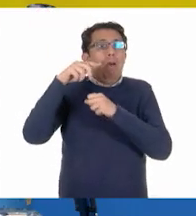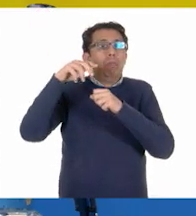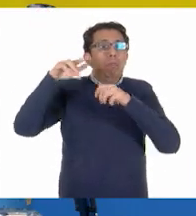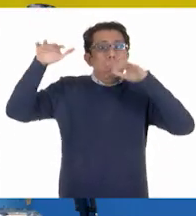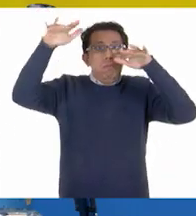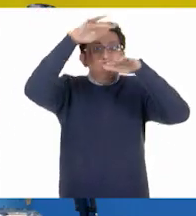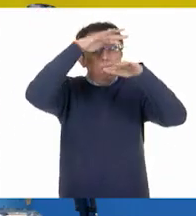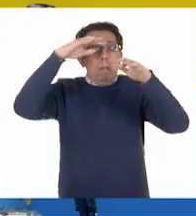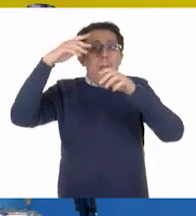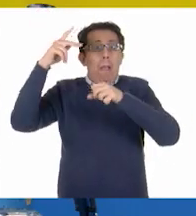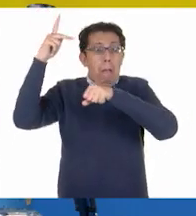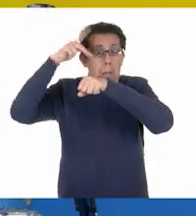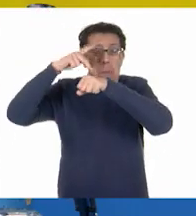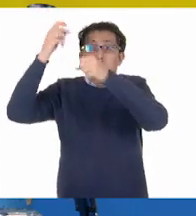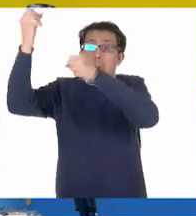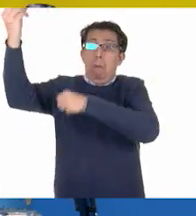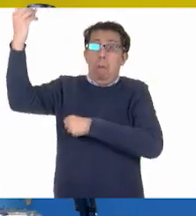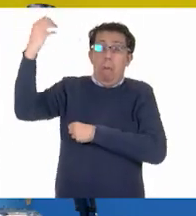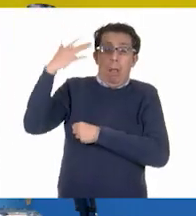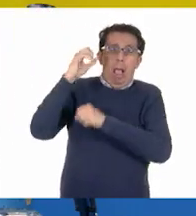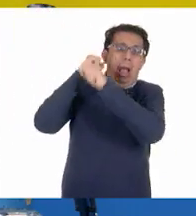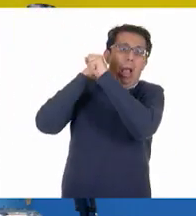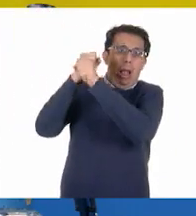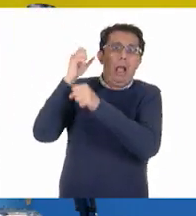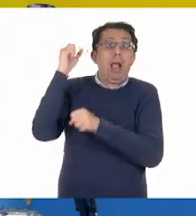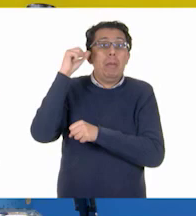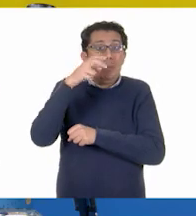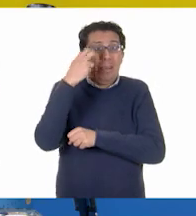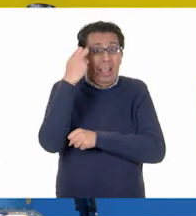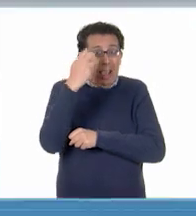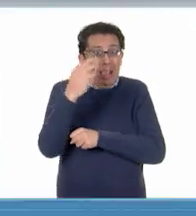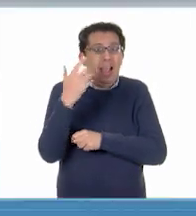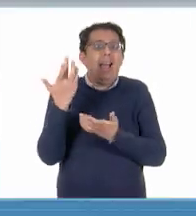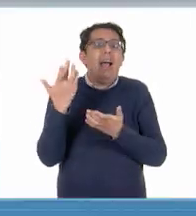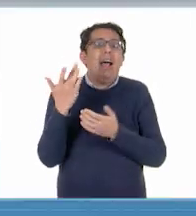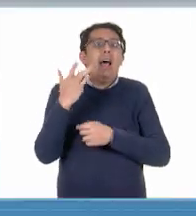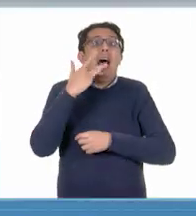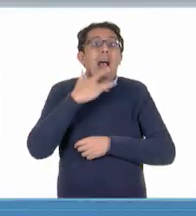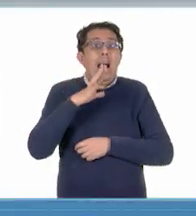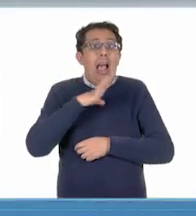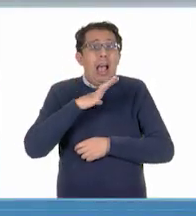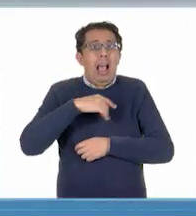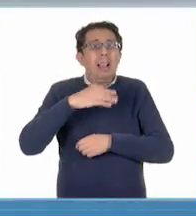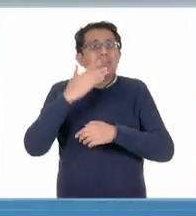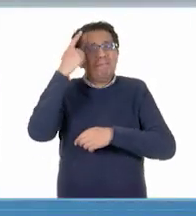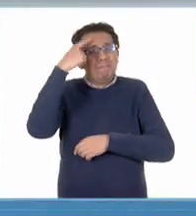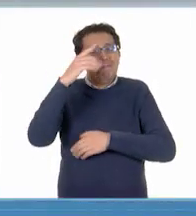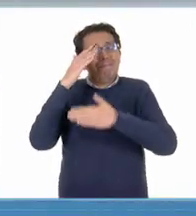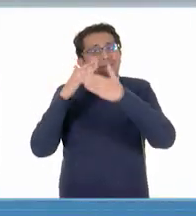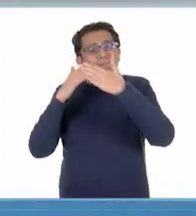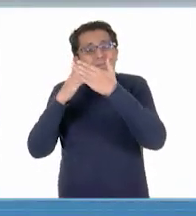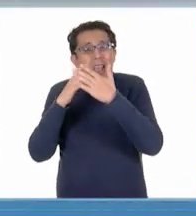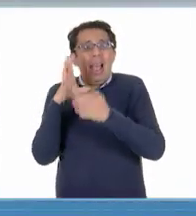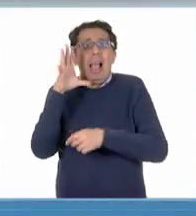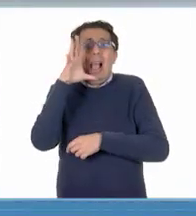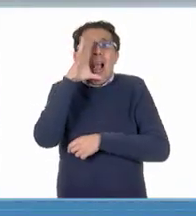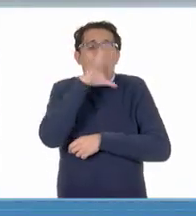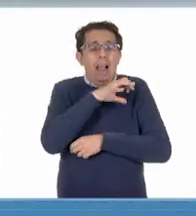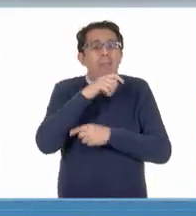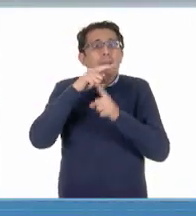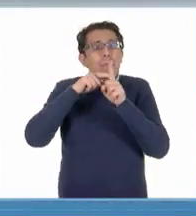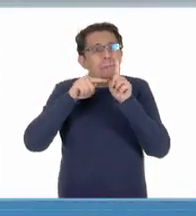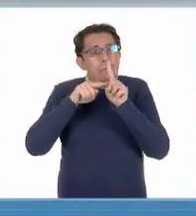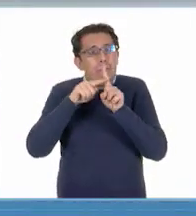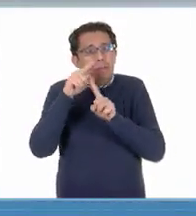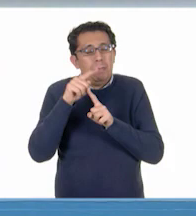el calor e intervienen en el calentamiento del planeta. Eso es muy importante porque hace posible la vida en